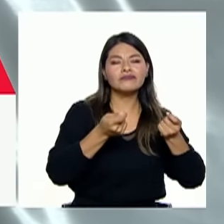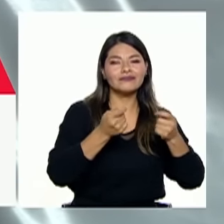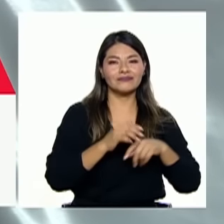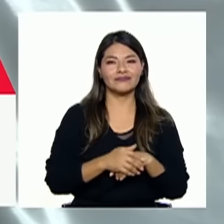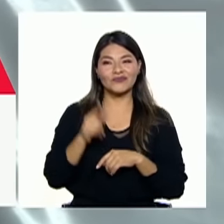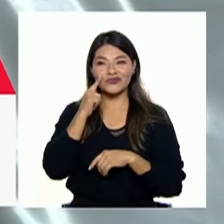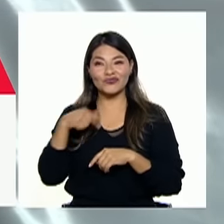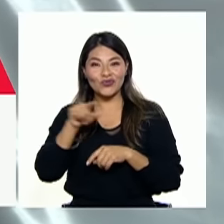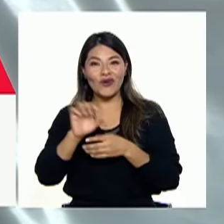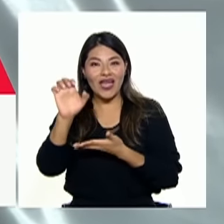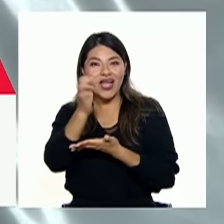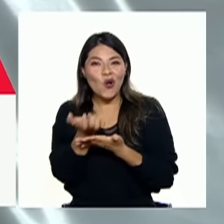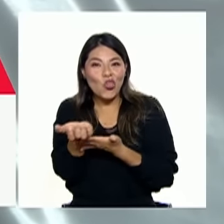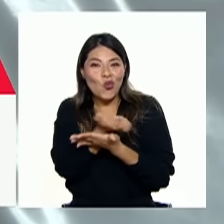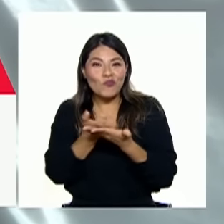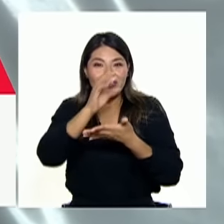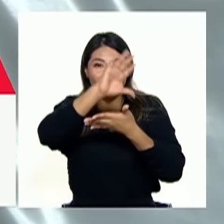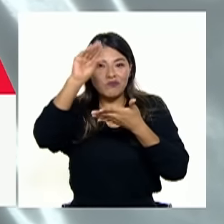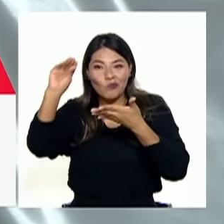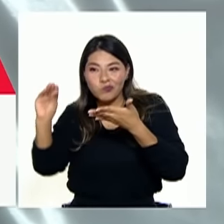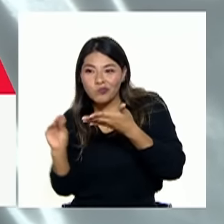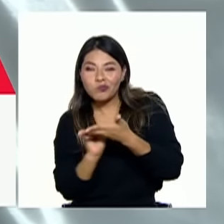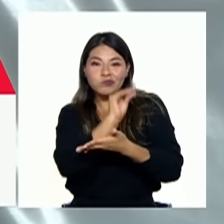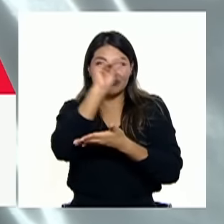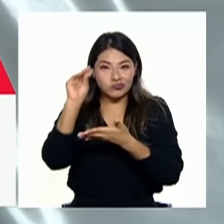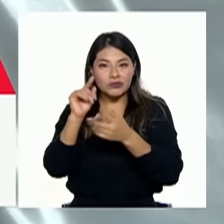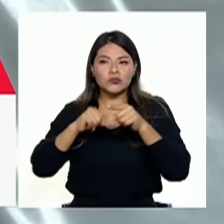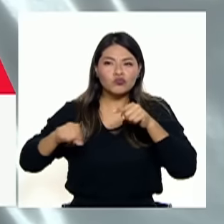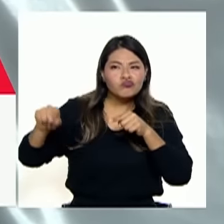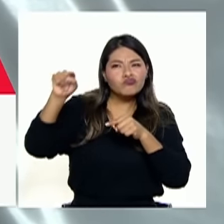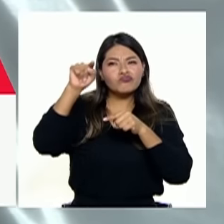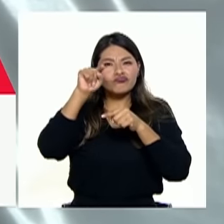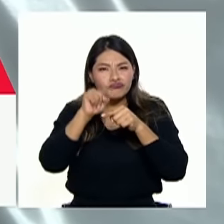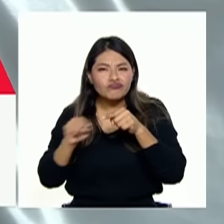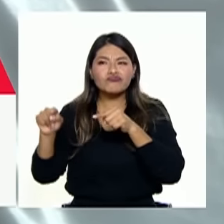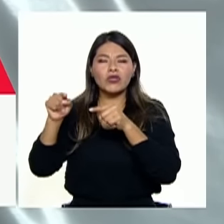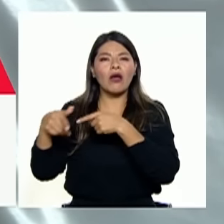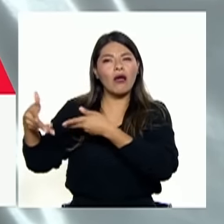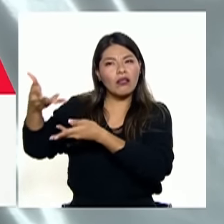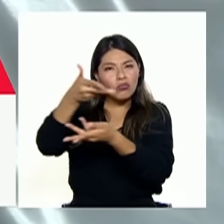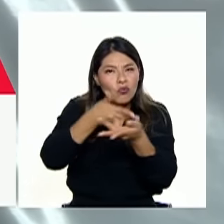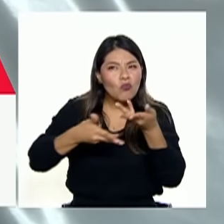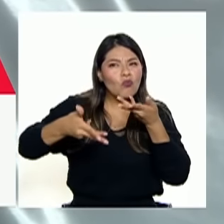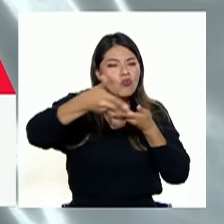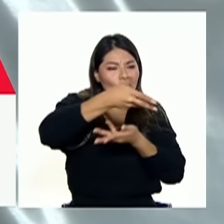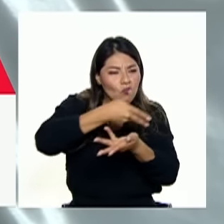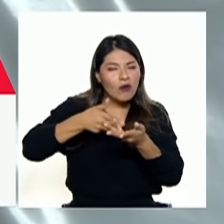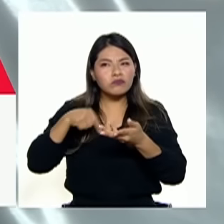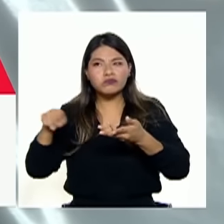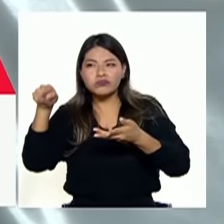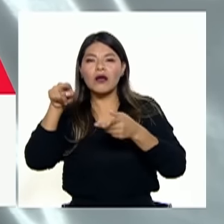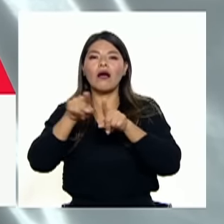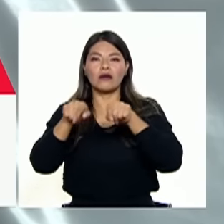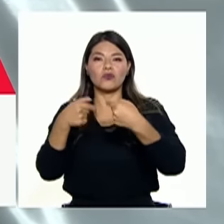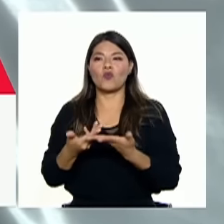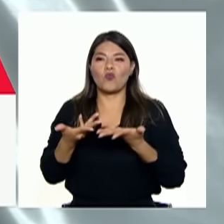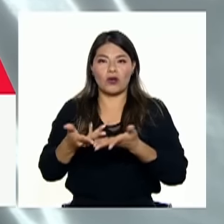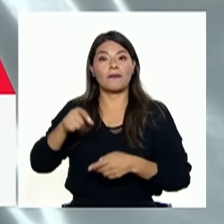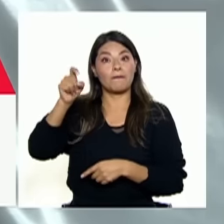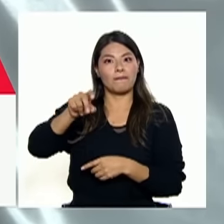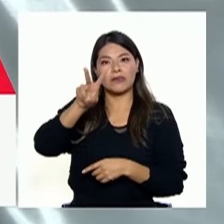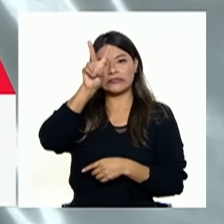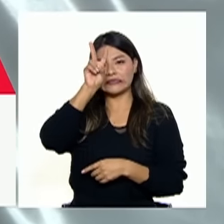como la herramienta que nos conducirá a generar esa industria sostenible que el Perú necesita y que el mundo